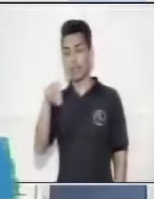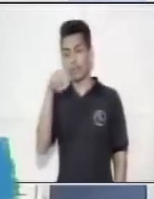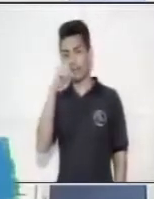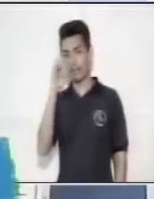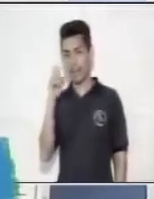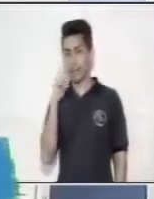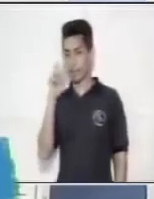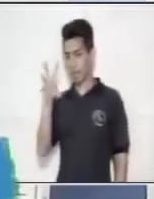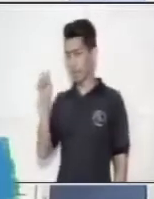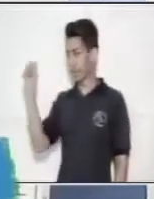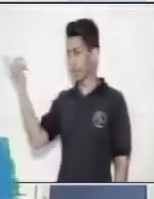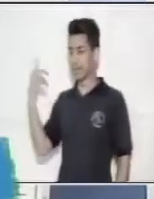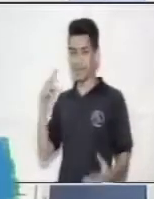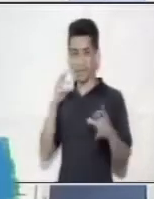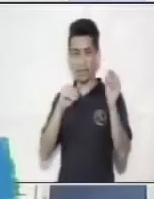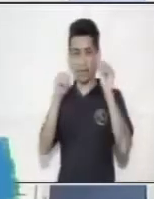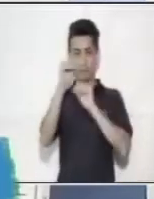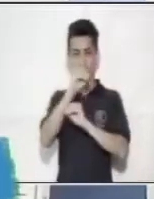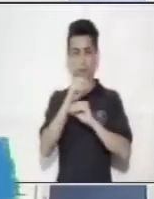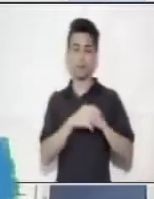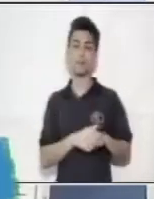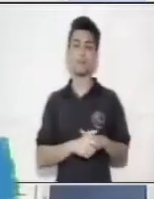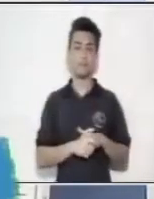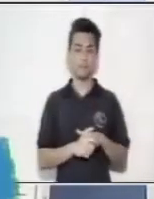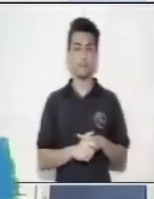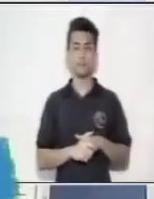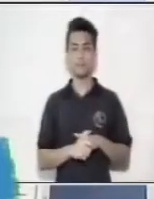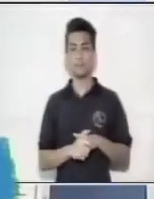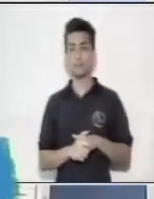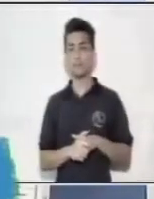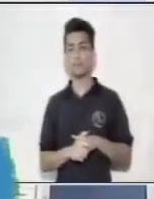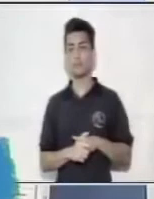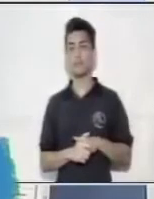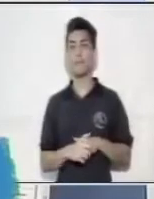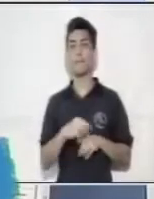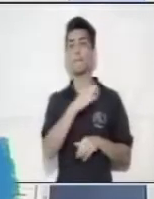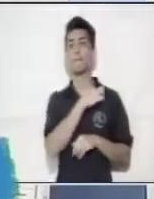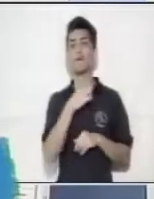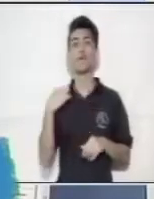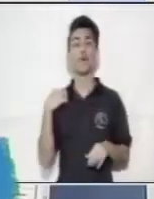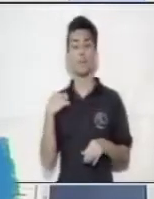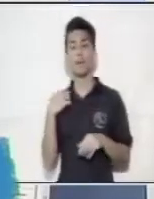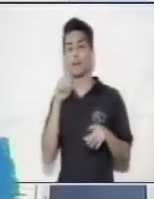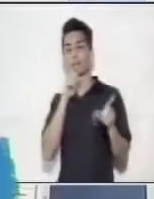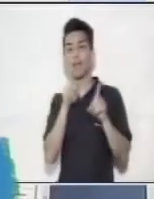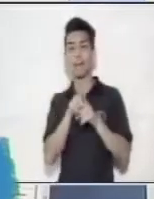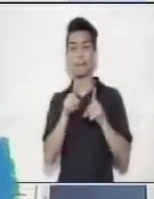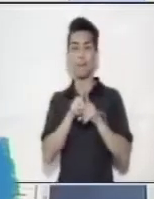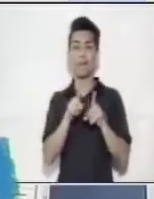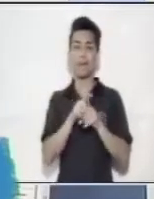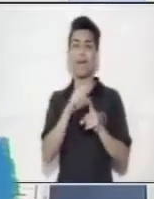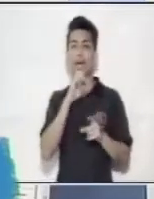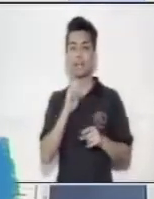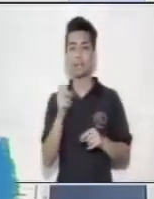docente. ¿Ok? Perfecto. Ya está. Entonces, un pronombre también es un sustantivo.